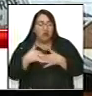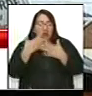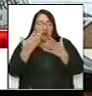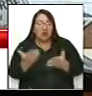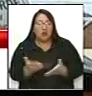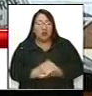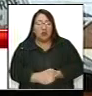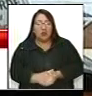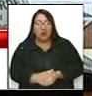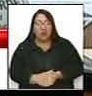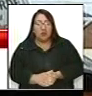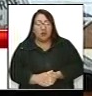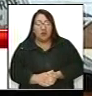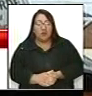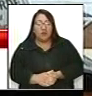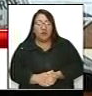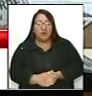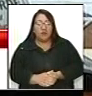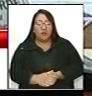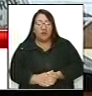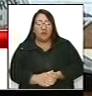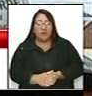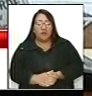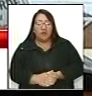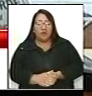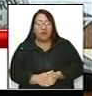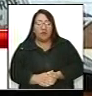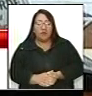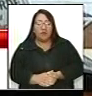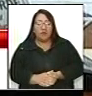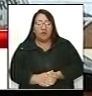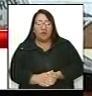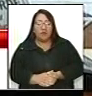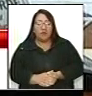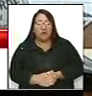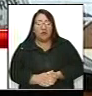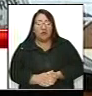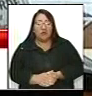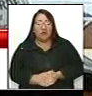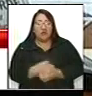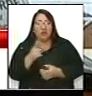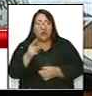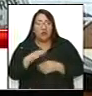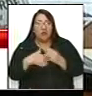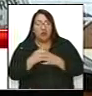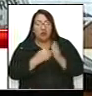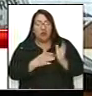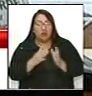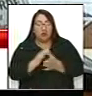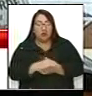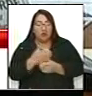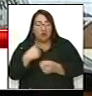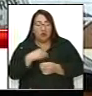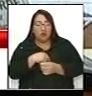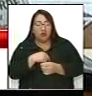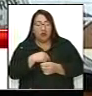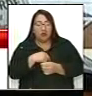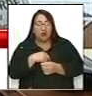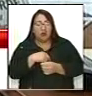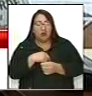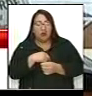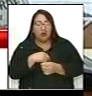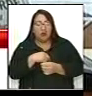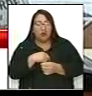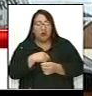solo apoyar. Creo que el principal tema en esto es lo que ustedes presentan: preparación. Nosotros desde nuestra